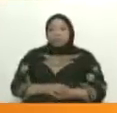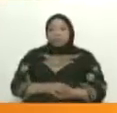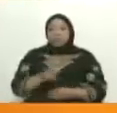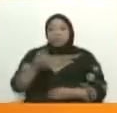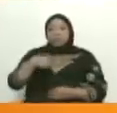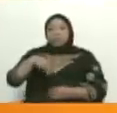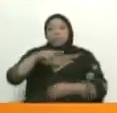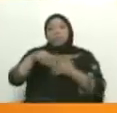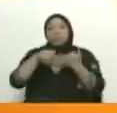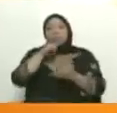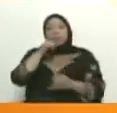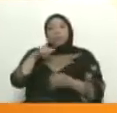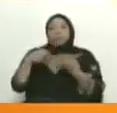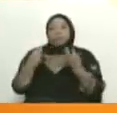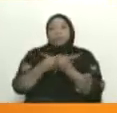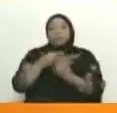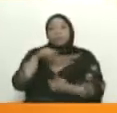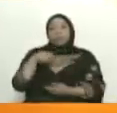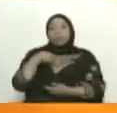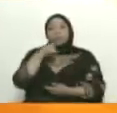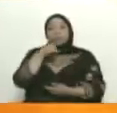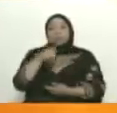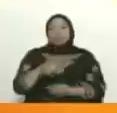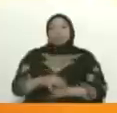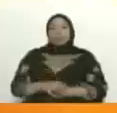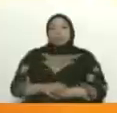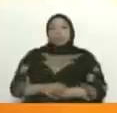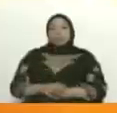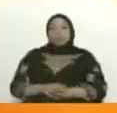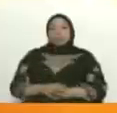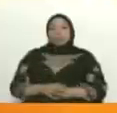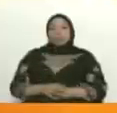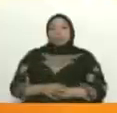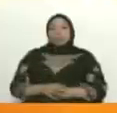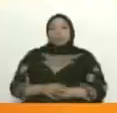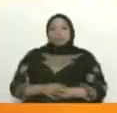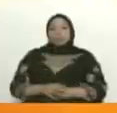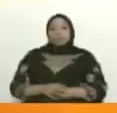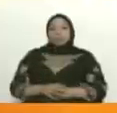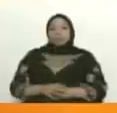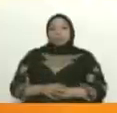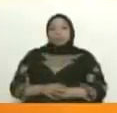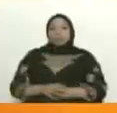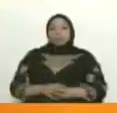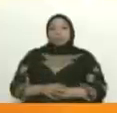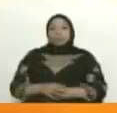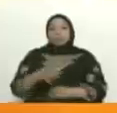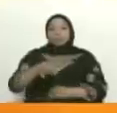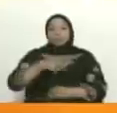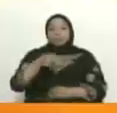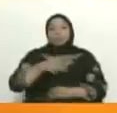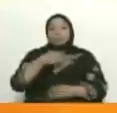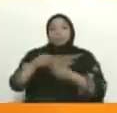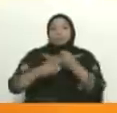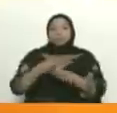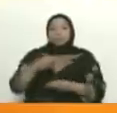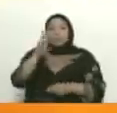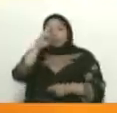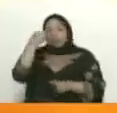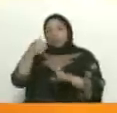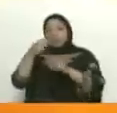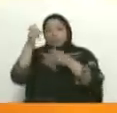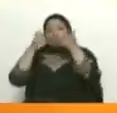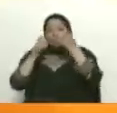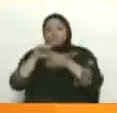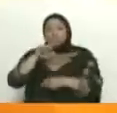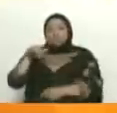grandes mayorías, el sistema del acta matavotos. Yo siempre lo cuento, pero lo digo aquí como un homenaje a Tibisay Lucena.